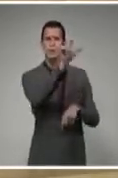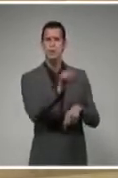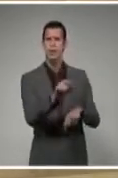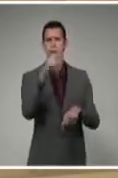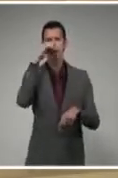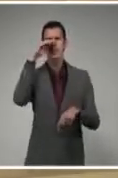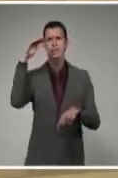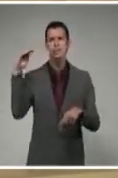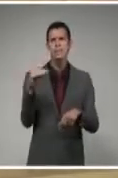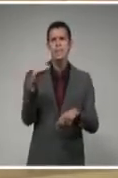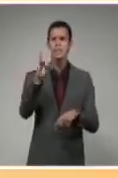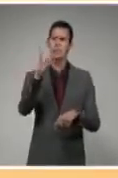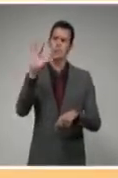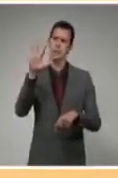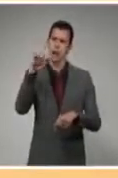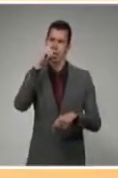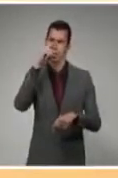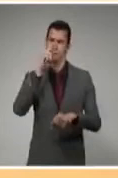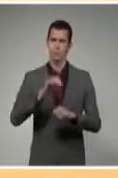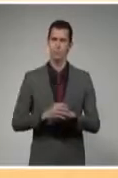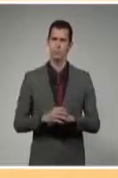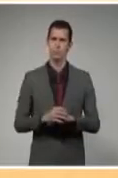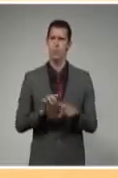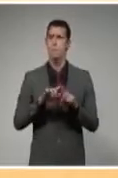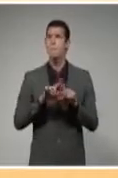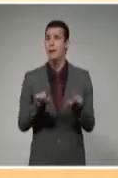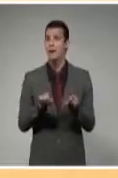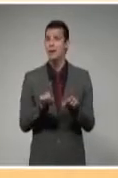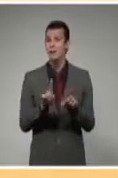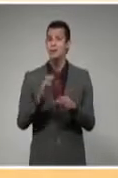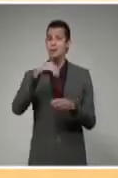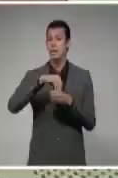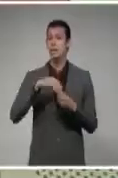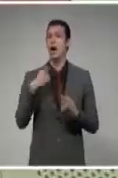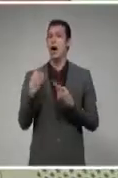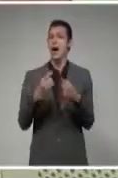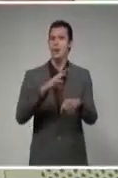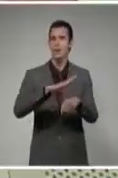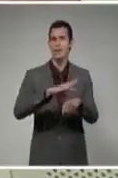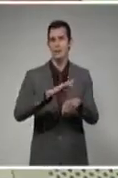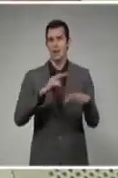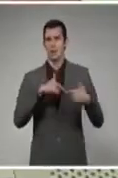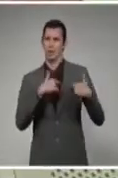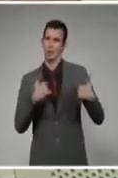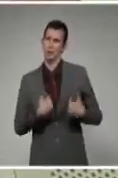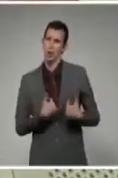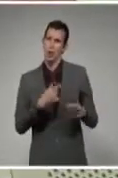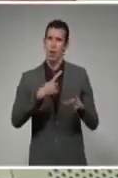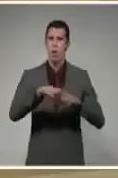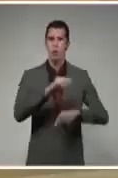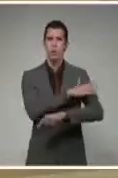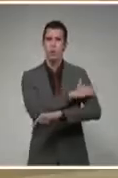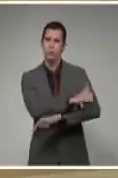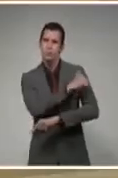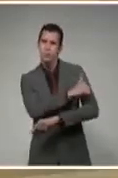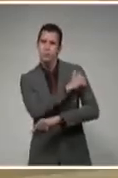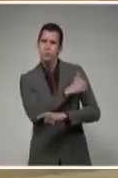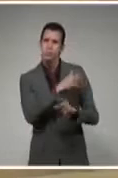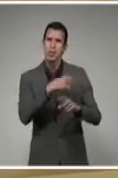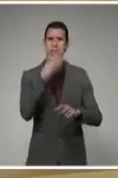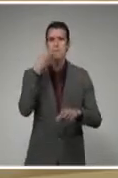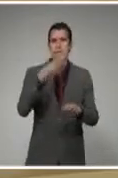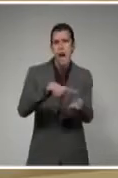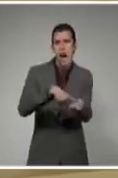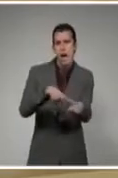de los 65 años, pero que presentan alguna comorbilidad. Aquellos pacientes que son hipertensos, aquellos pacientes que son